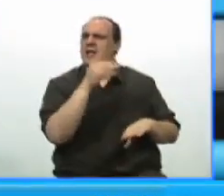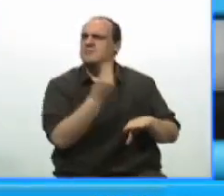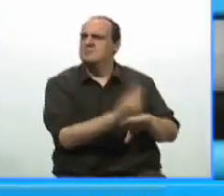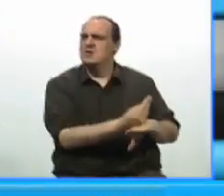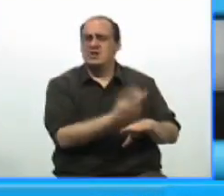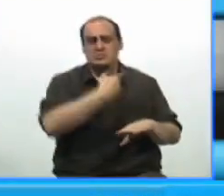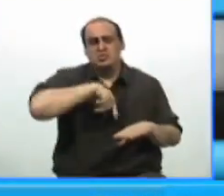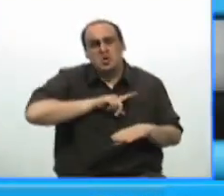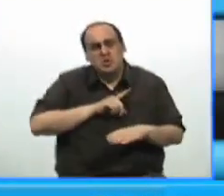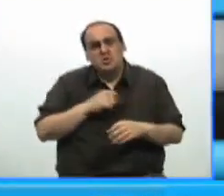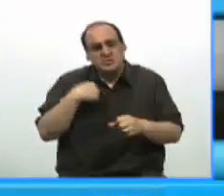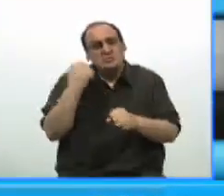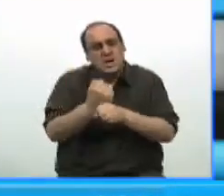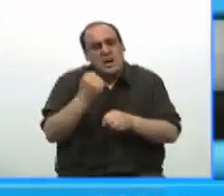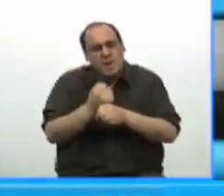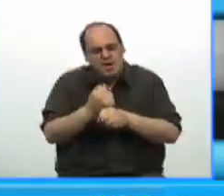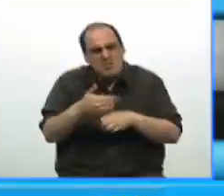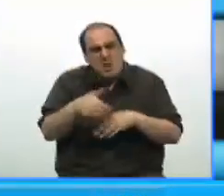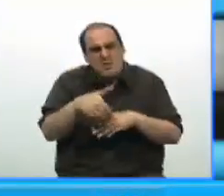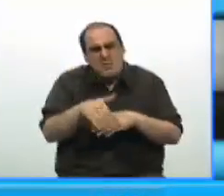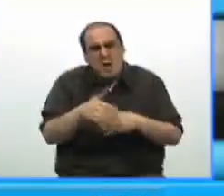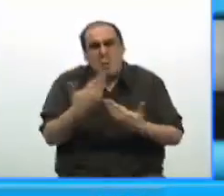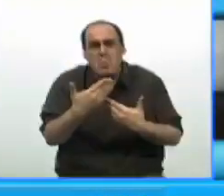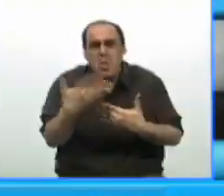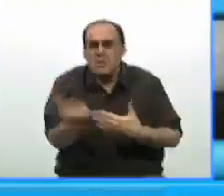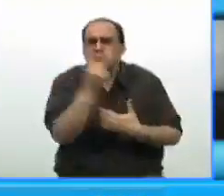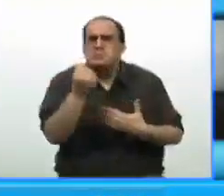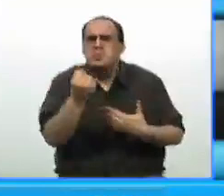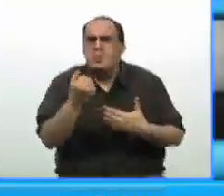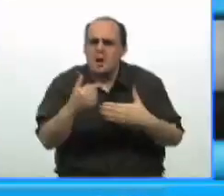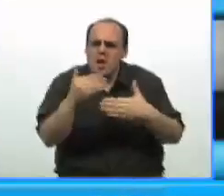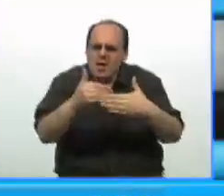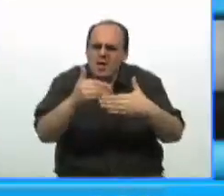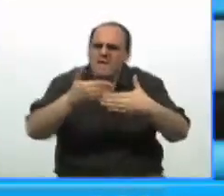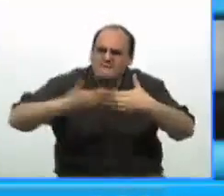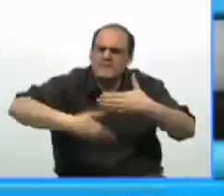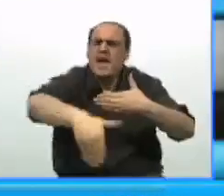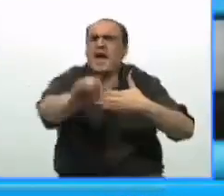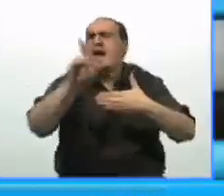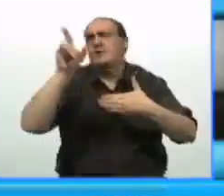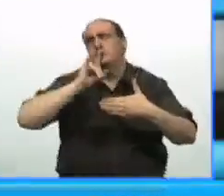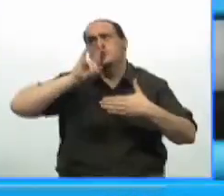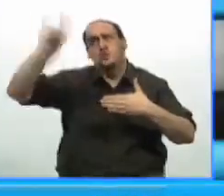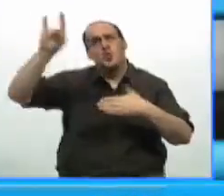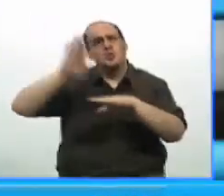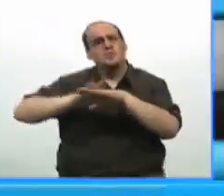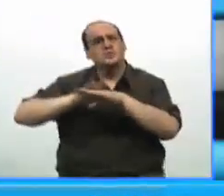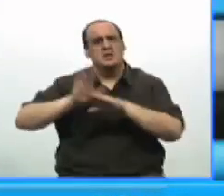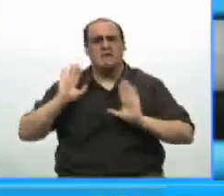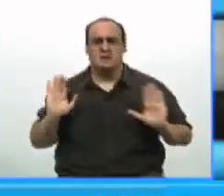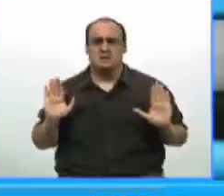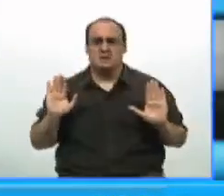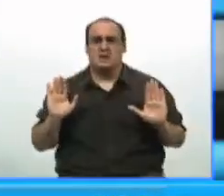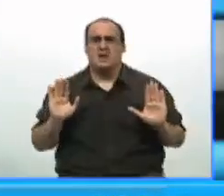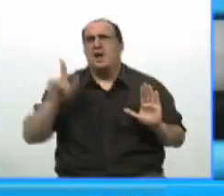trabajo, que a lo mejor en lo inmediato podemos darles algunas opciones, pero que en lo sucesivo él va a tener diferentes posibilidades